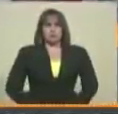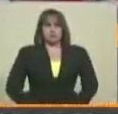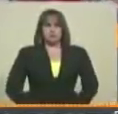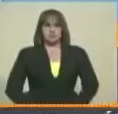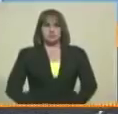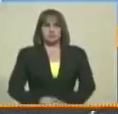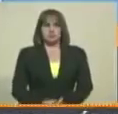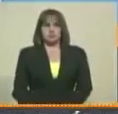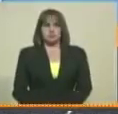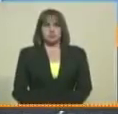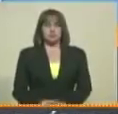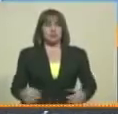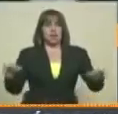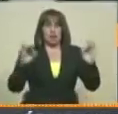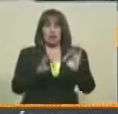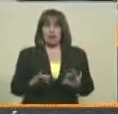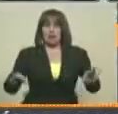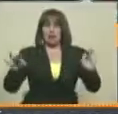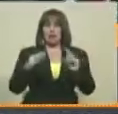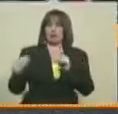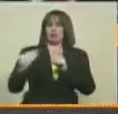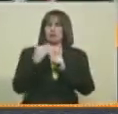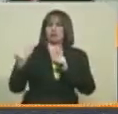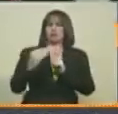Nadie podrá con nosotros.